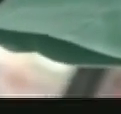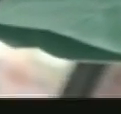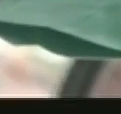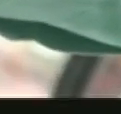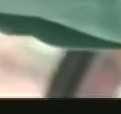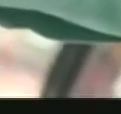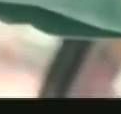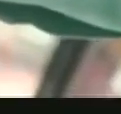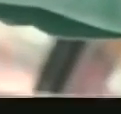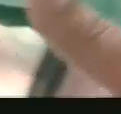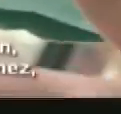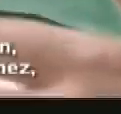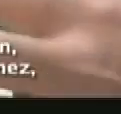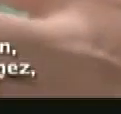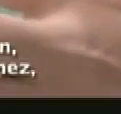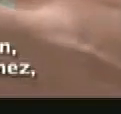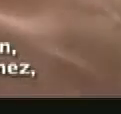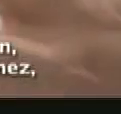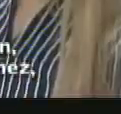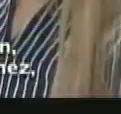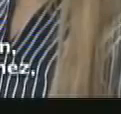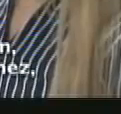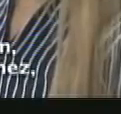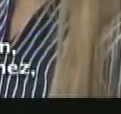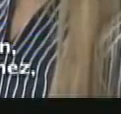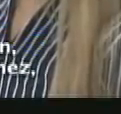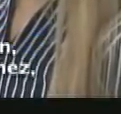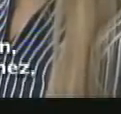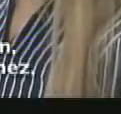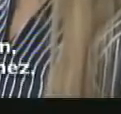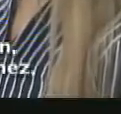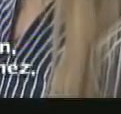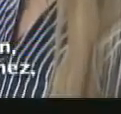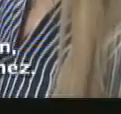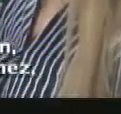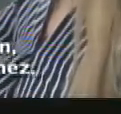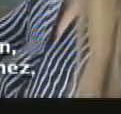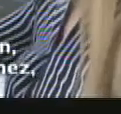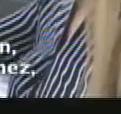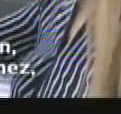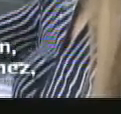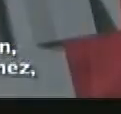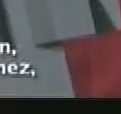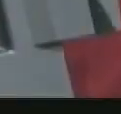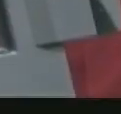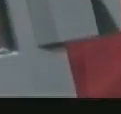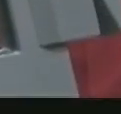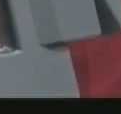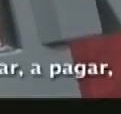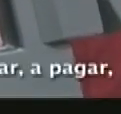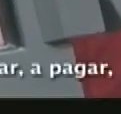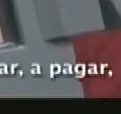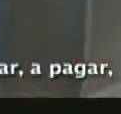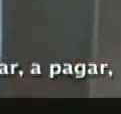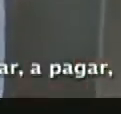mi wallet. Y desde aquí hago cualquier transacción. La hice sencillita, aquí donde Jesús Martínez.